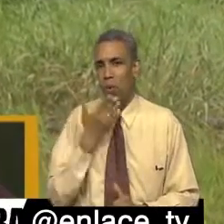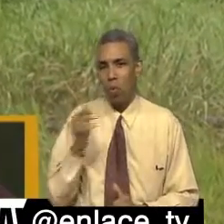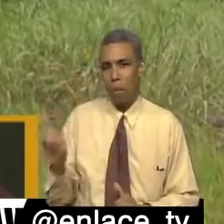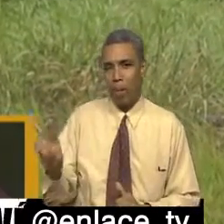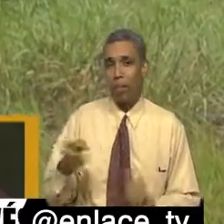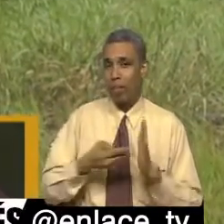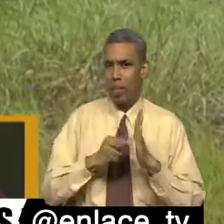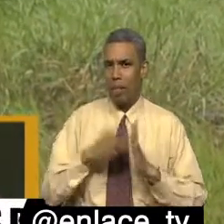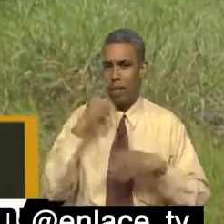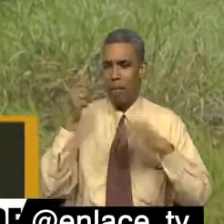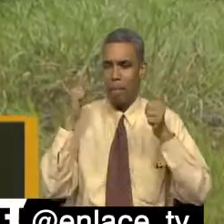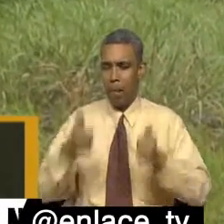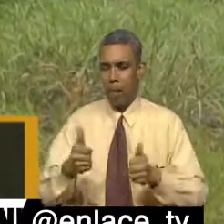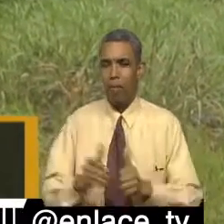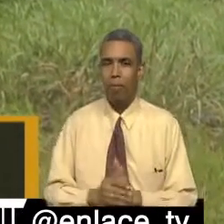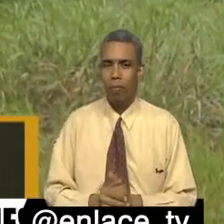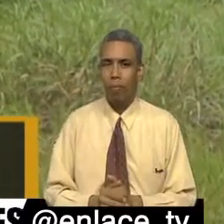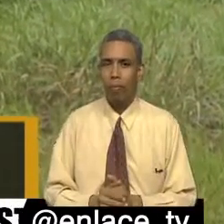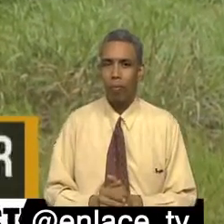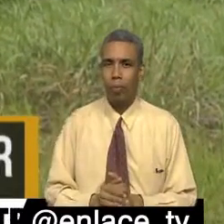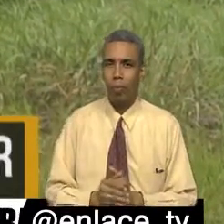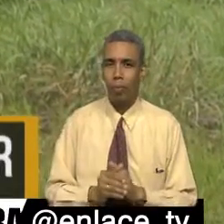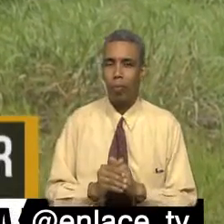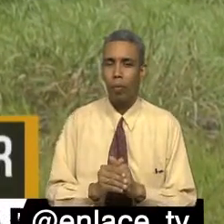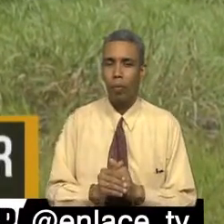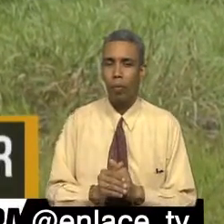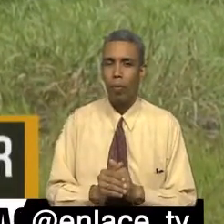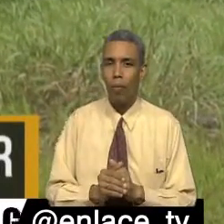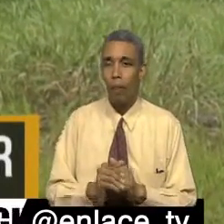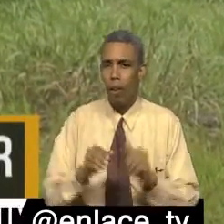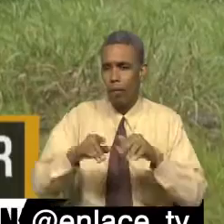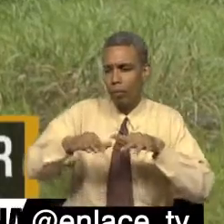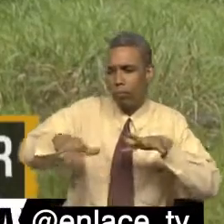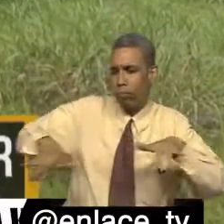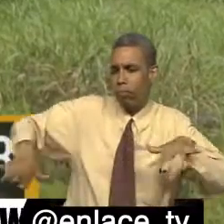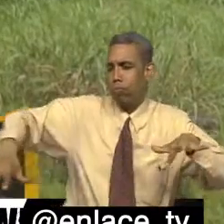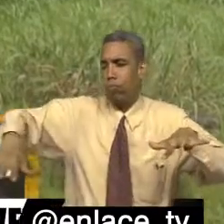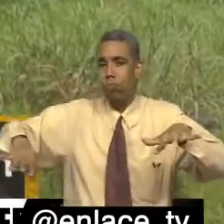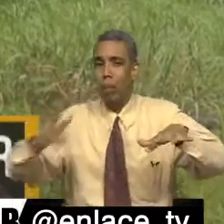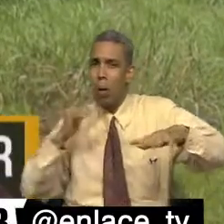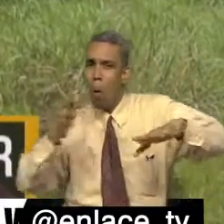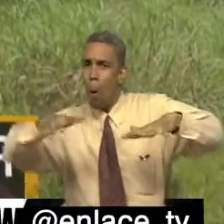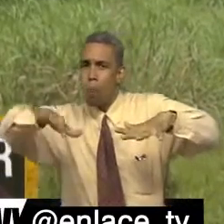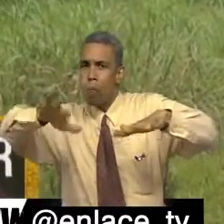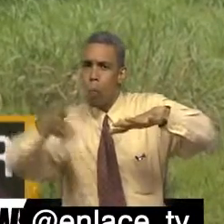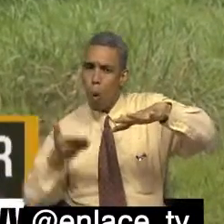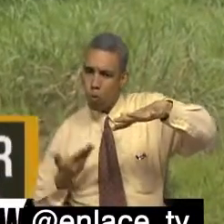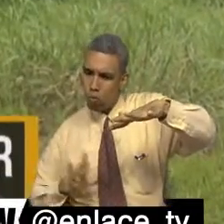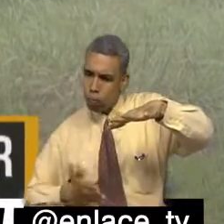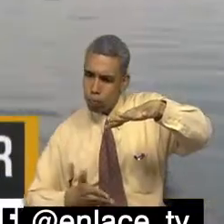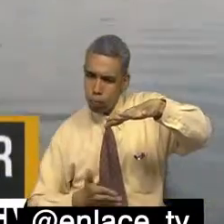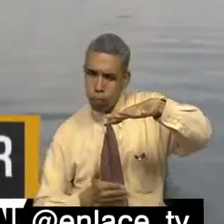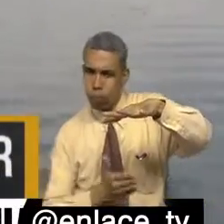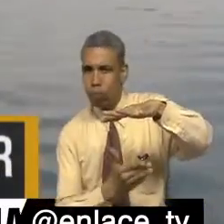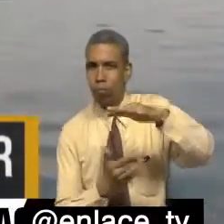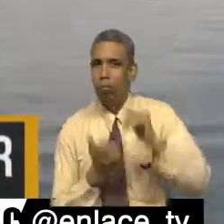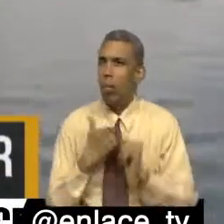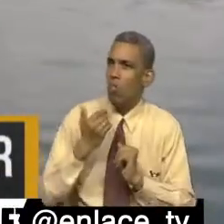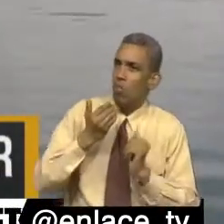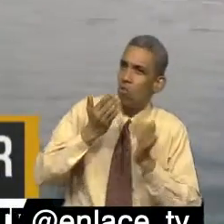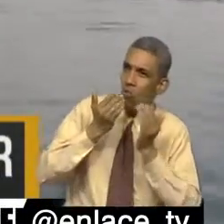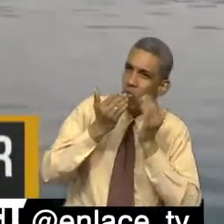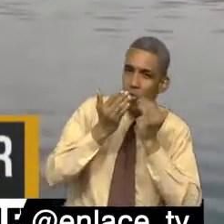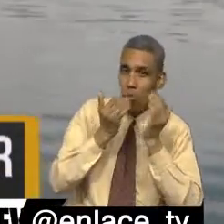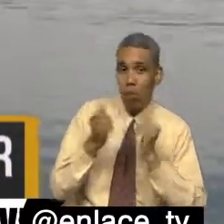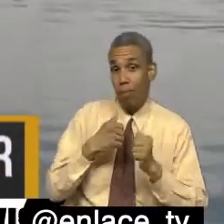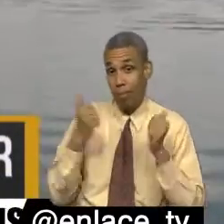que mucha carga de nutrientes por material o por materia orgánica. La Secretaría Local